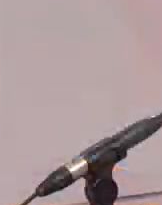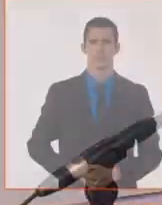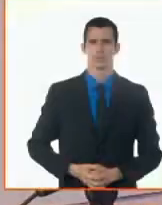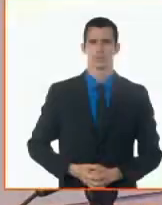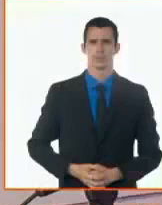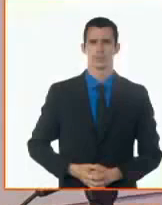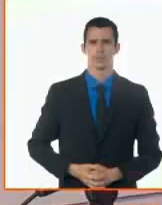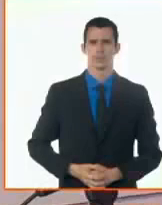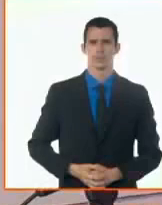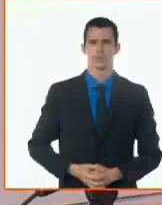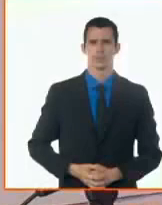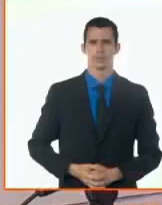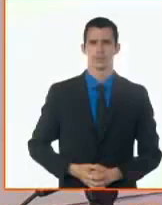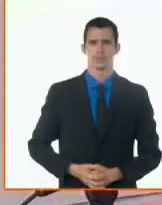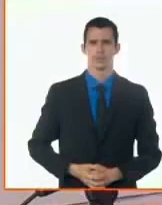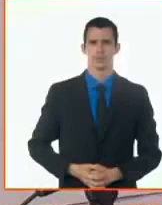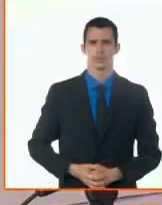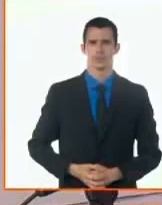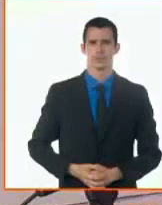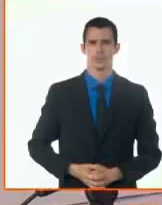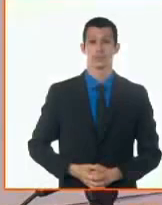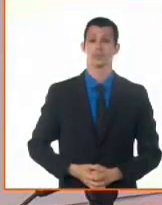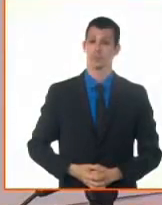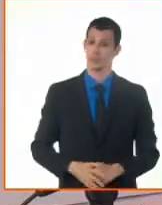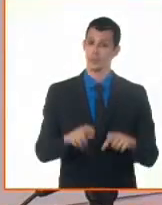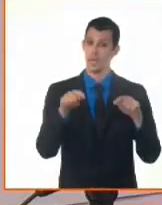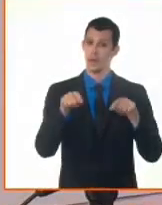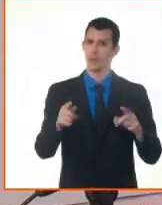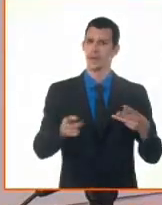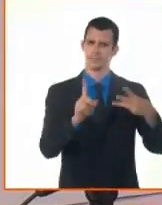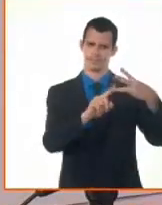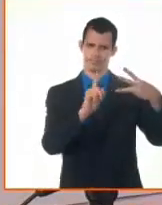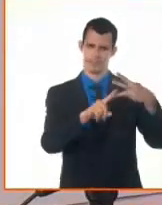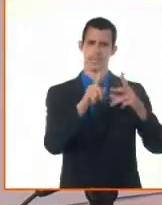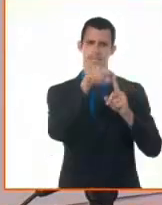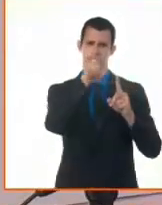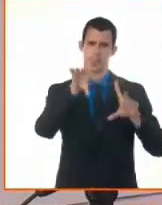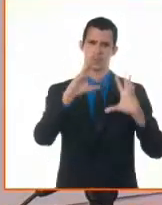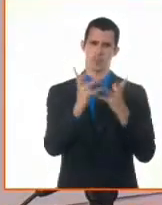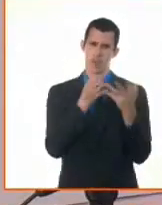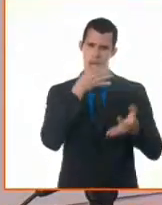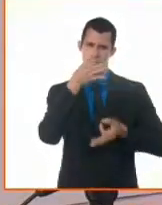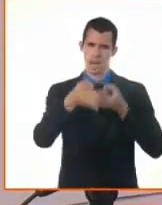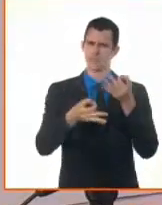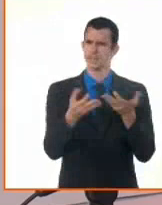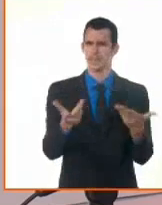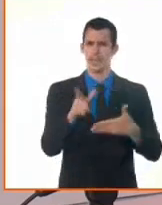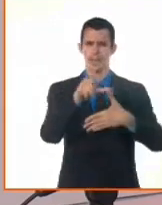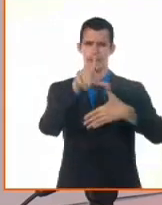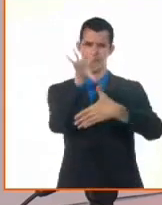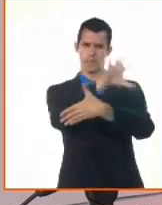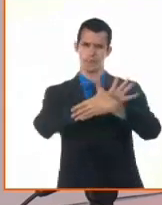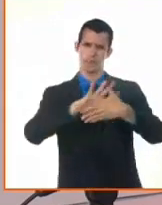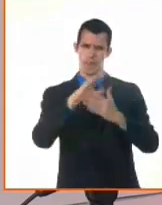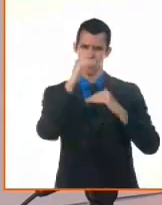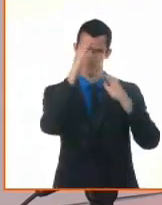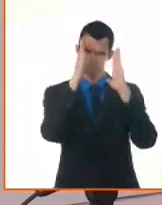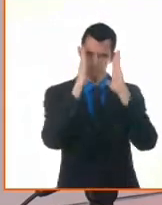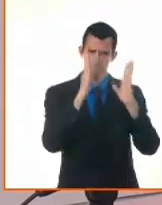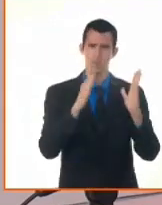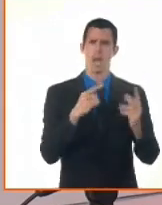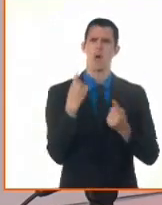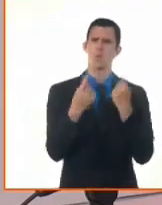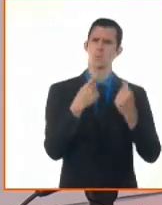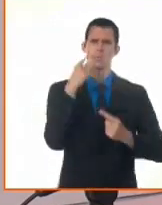bueno y vamos ya al tercer y último momento de nuestro programa América Latina algunas Cumbres